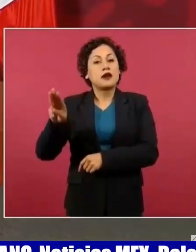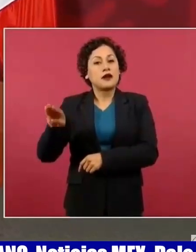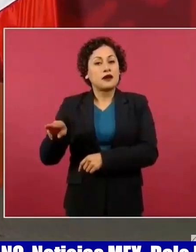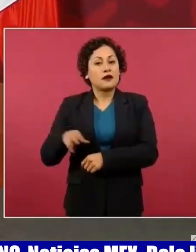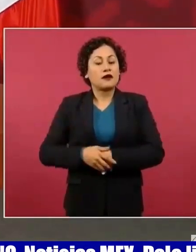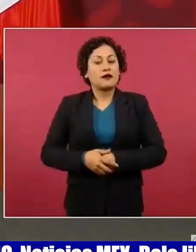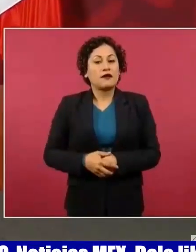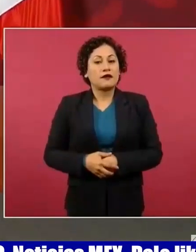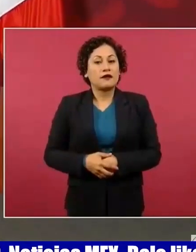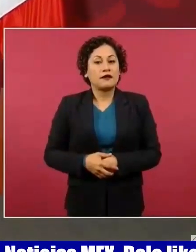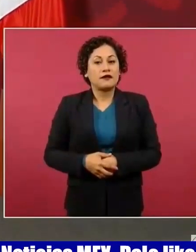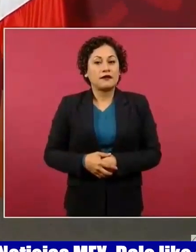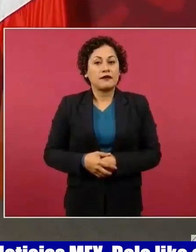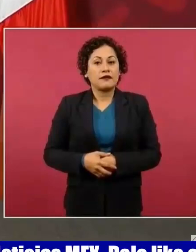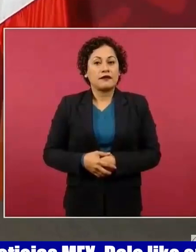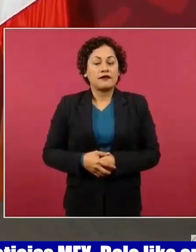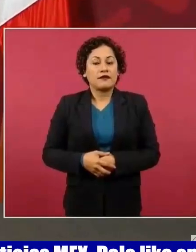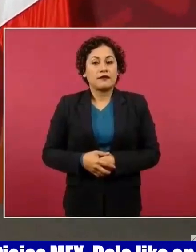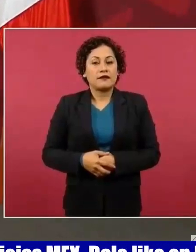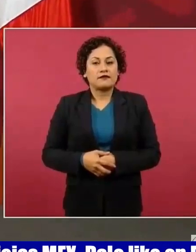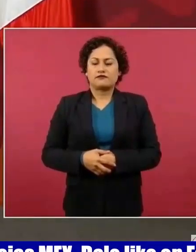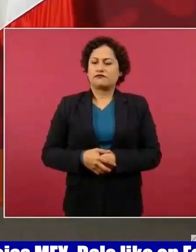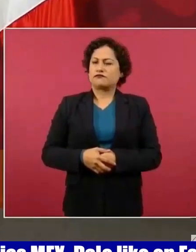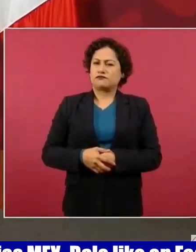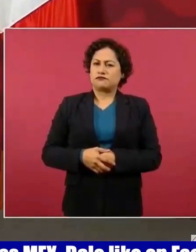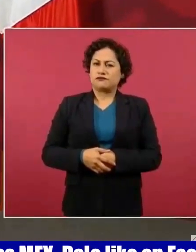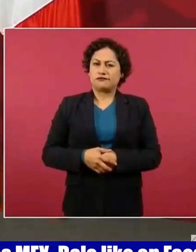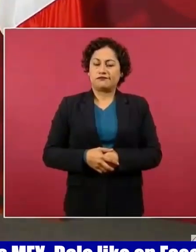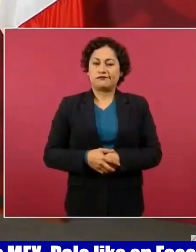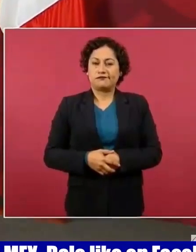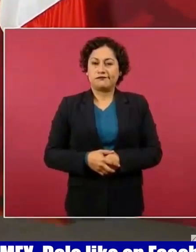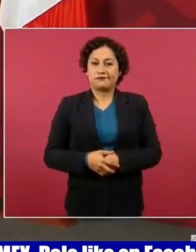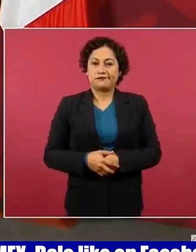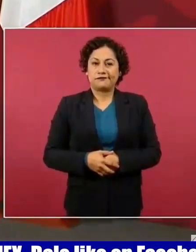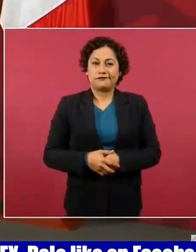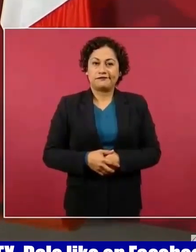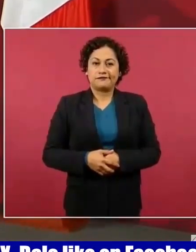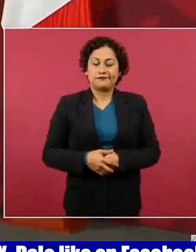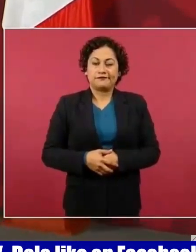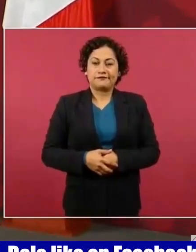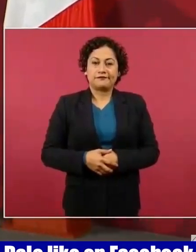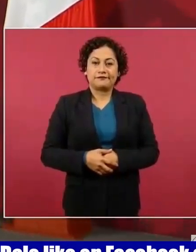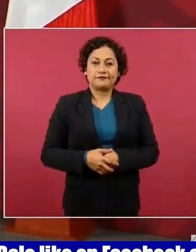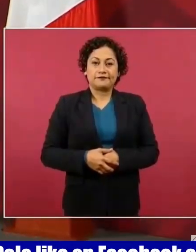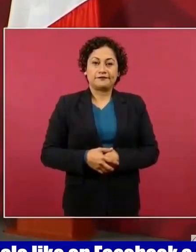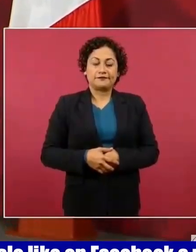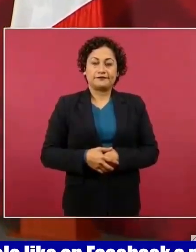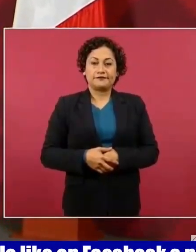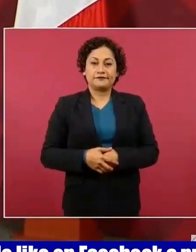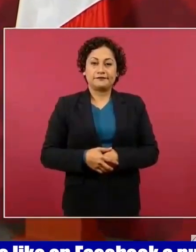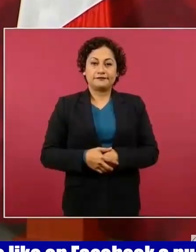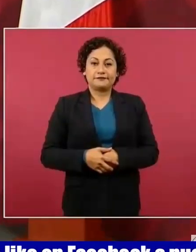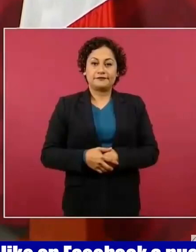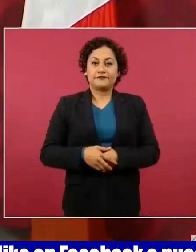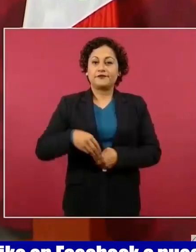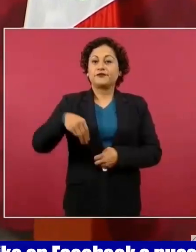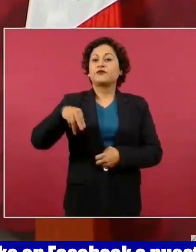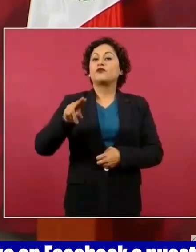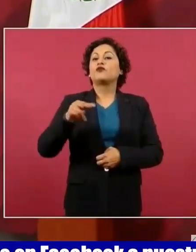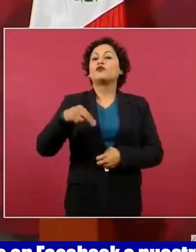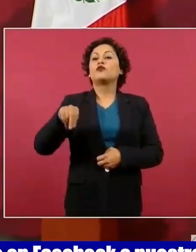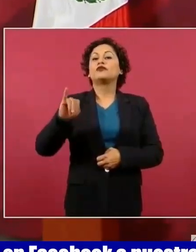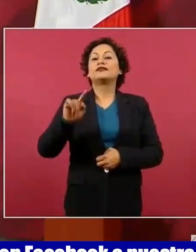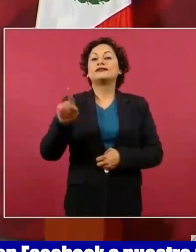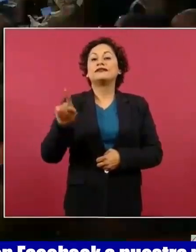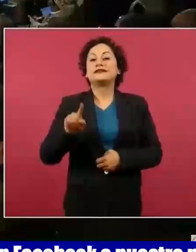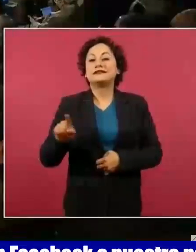aislado, pues la gente se movilizó, ¿no? Lo sacaron adelante, lo rescató el pueblo con grandes manifestaciones,